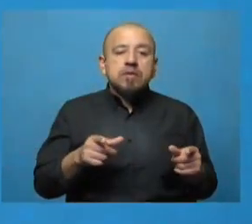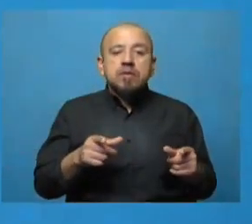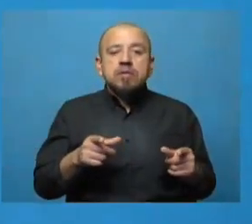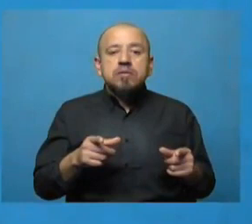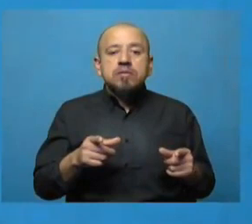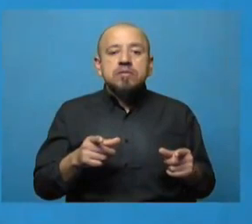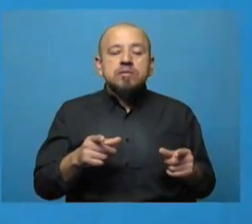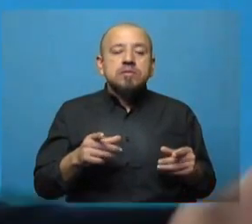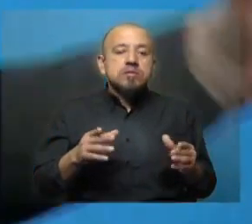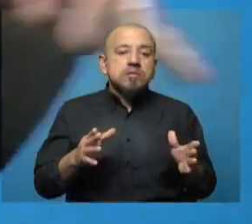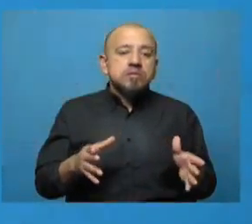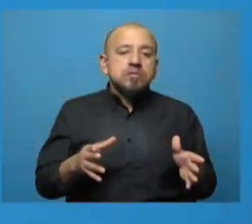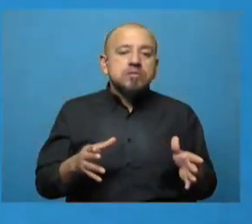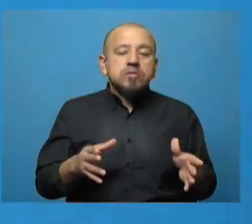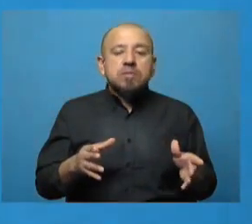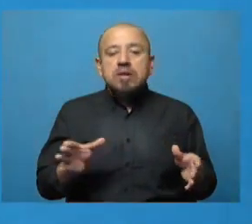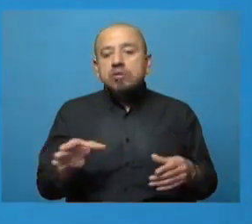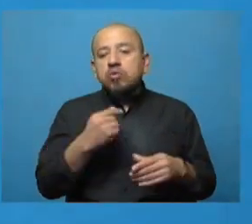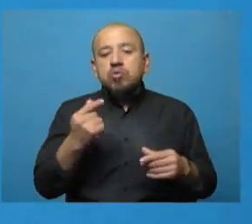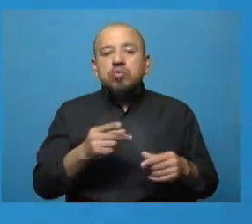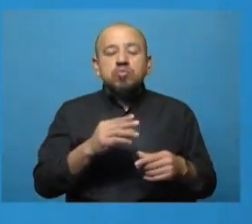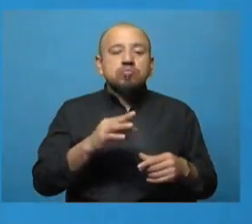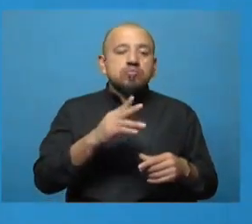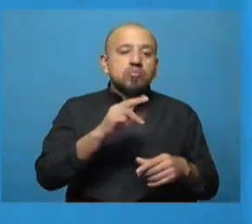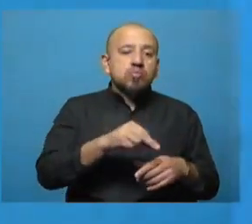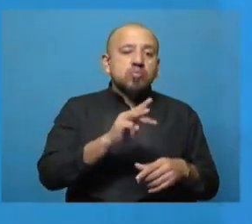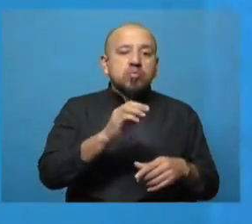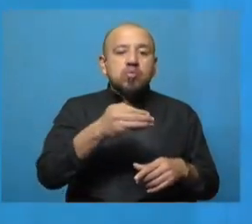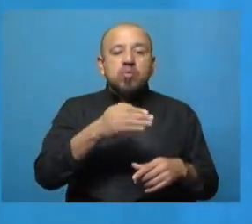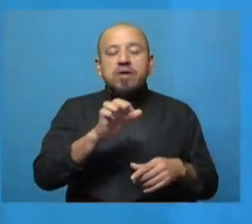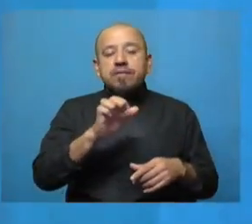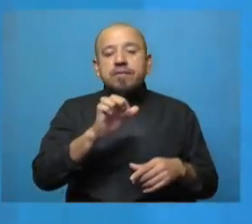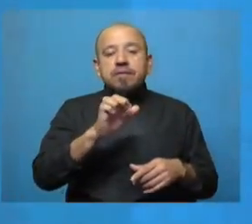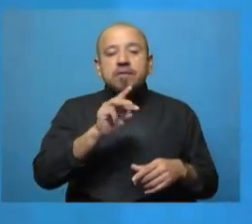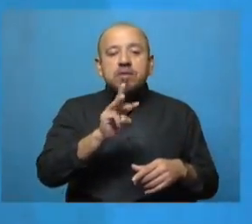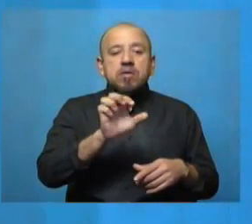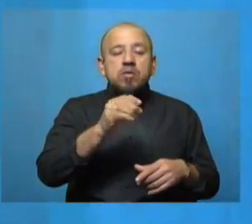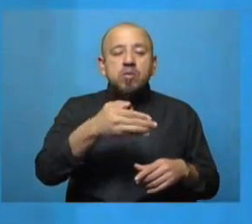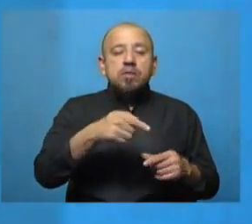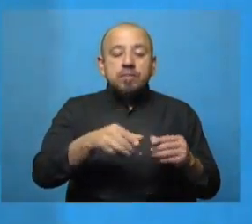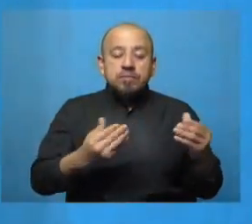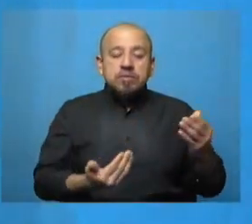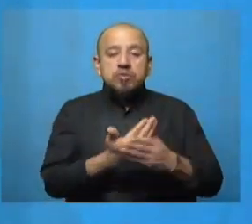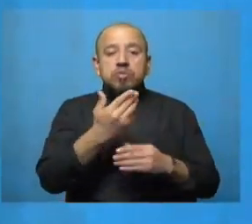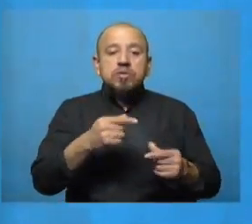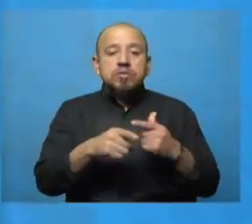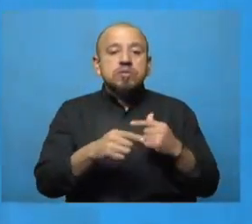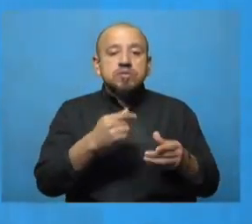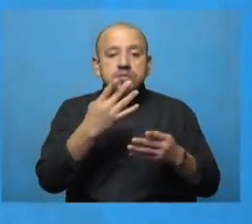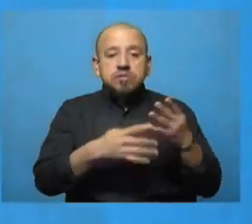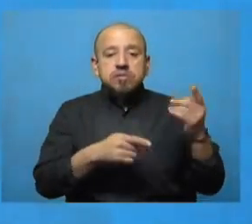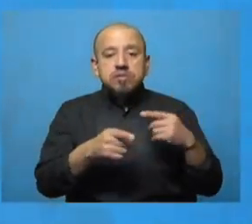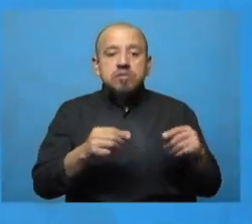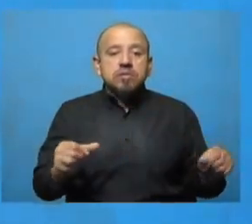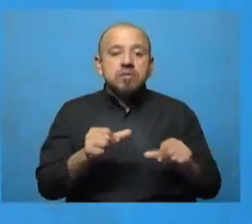para subir toda la historia de todo lo que he hecho en mi vida que es mucho y bueno lo quiero dejar ahí que yo lo miras